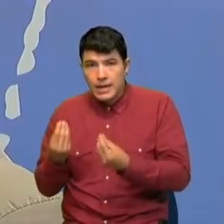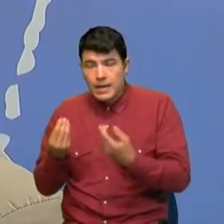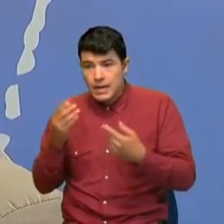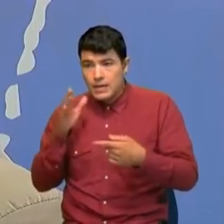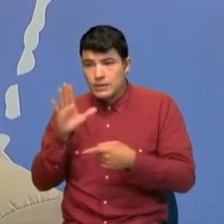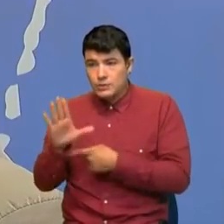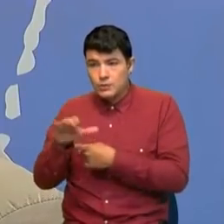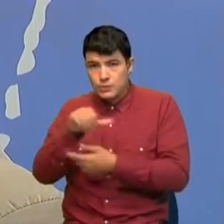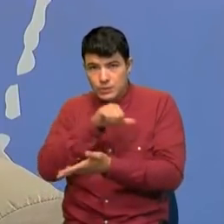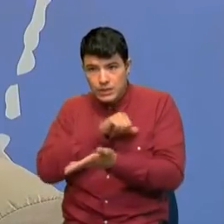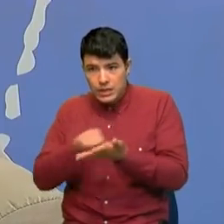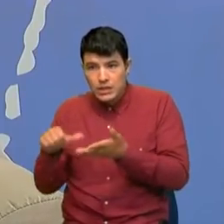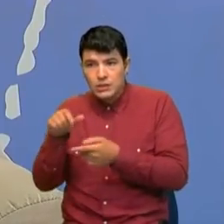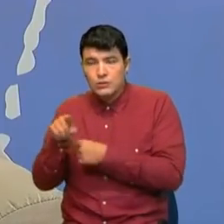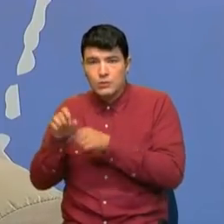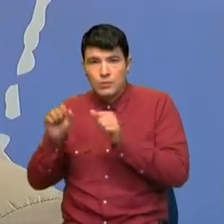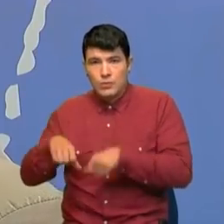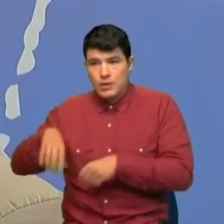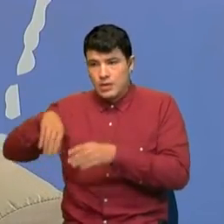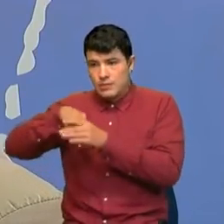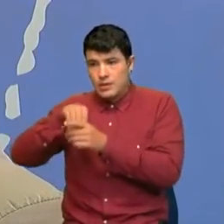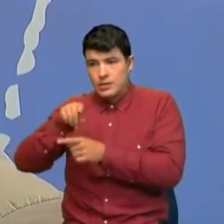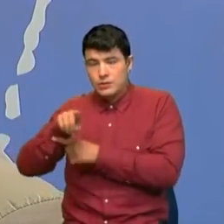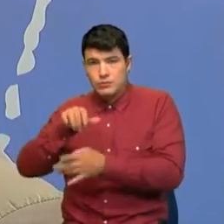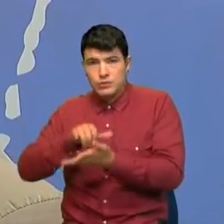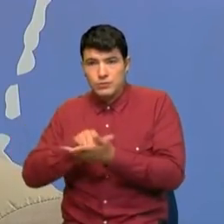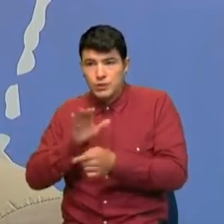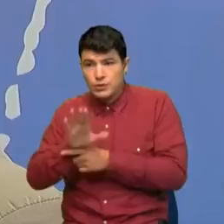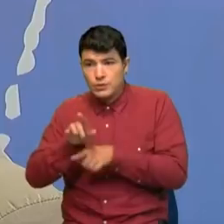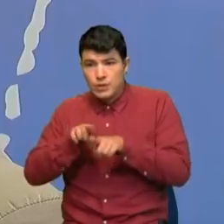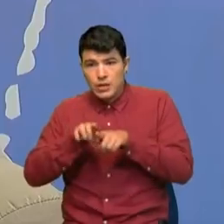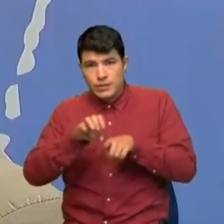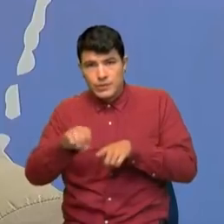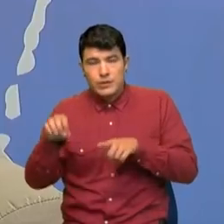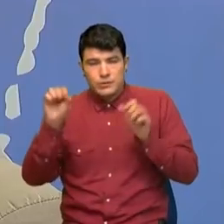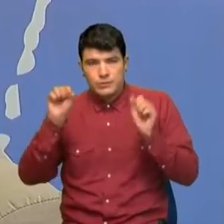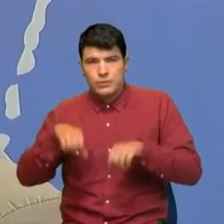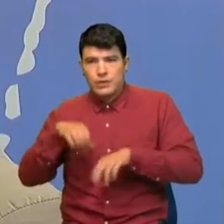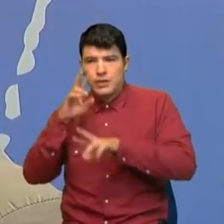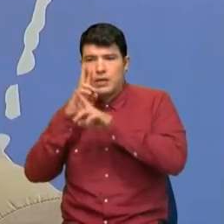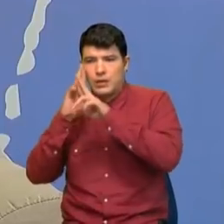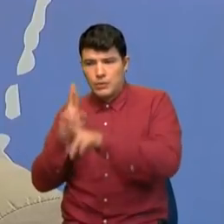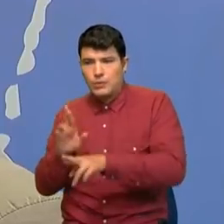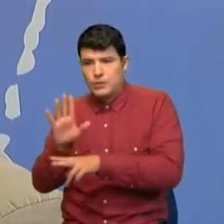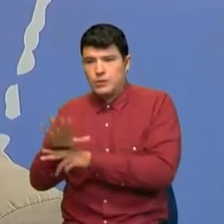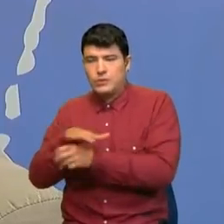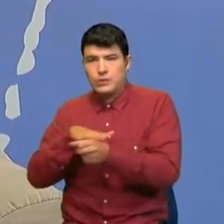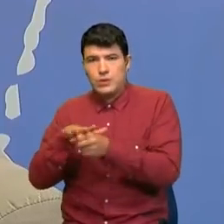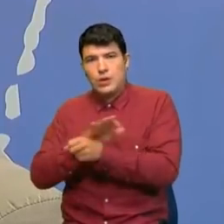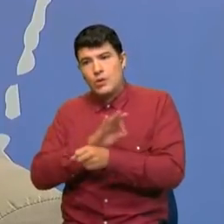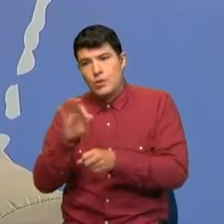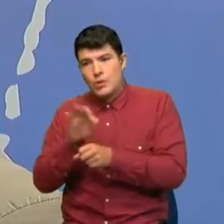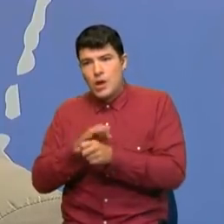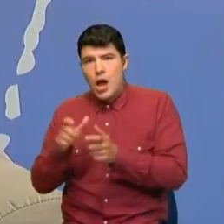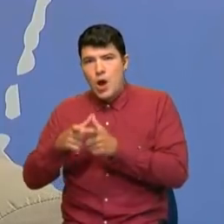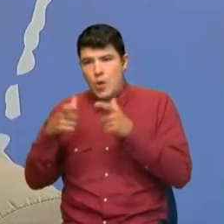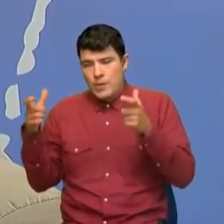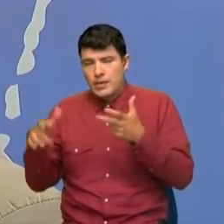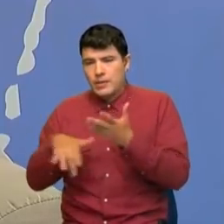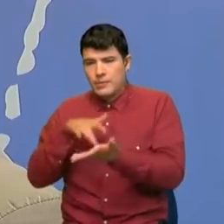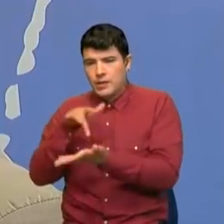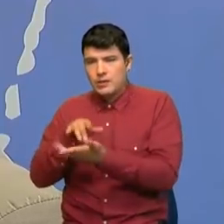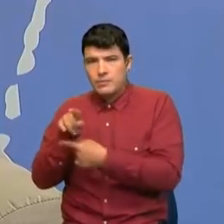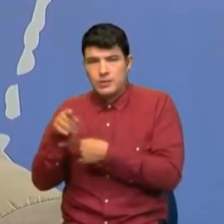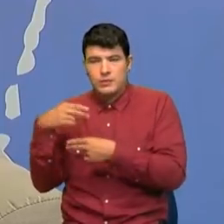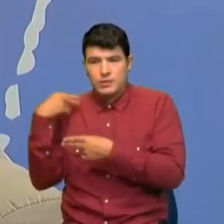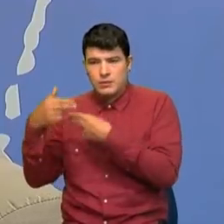sean tenidos en la división y los hermanos pues puedan reconocer esa situación o aumentarle el porcentaje de participación de él